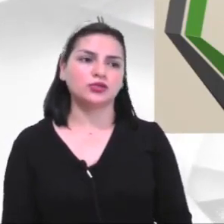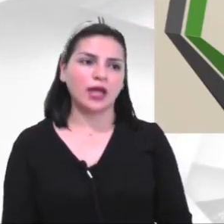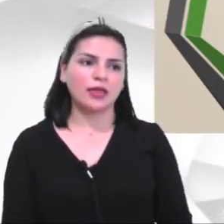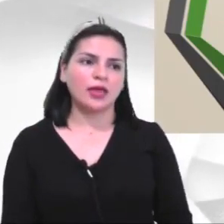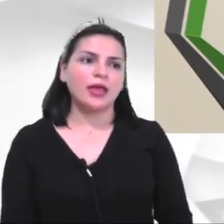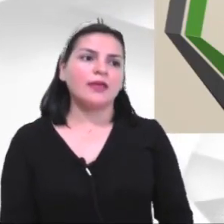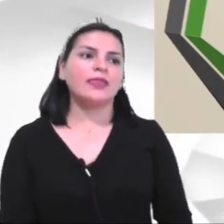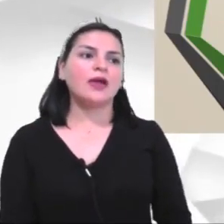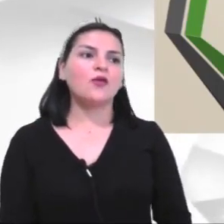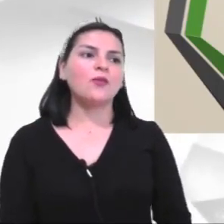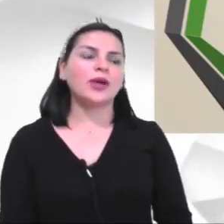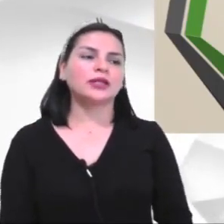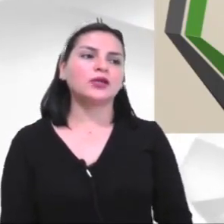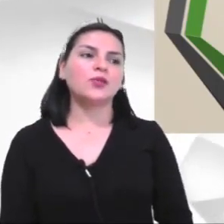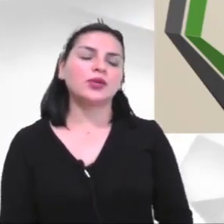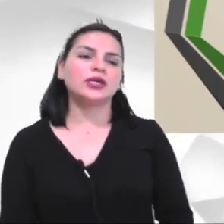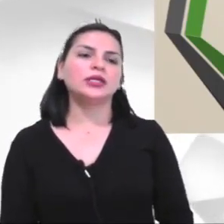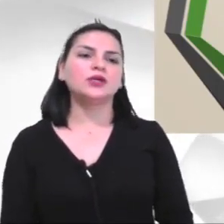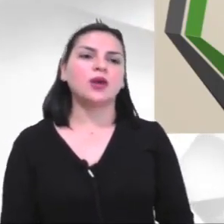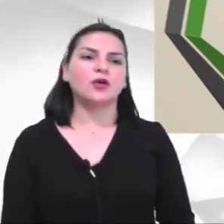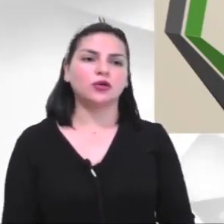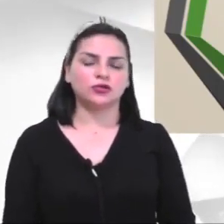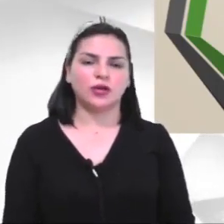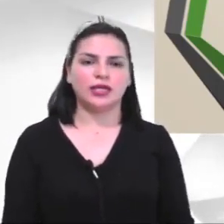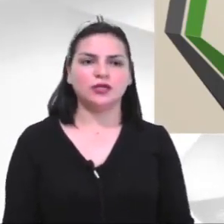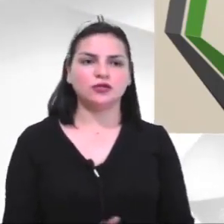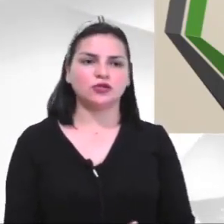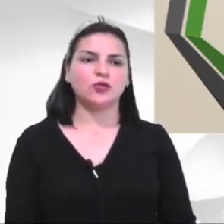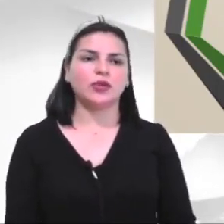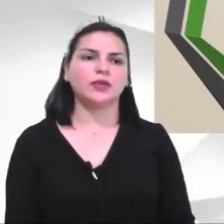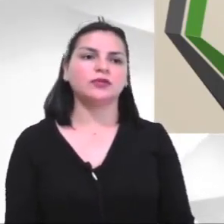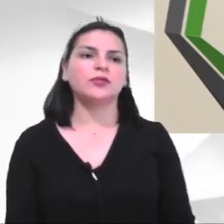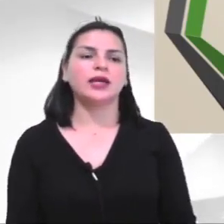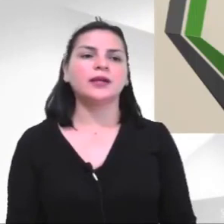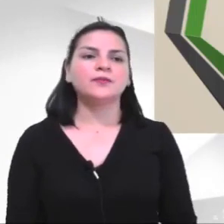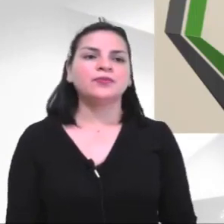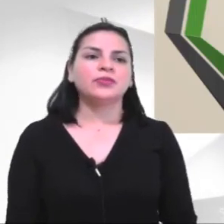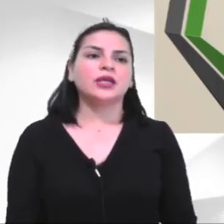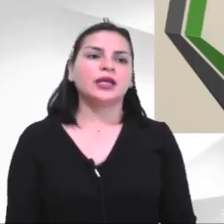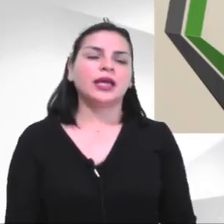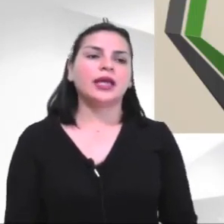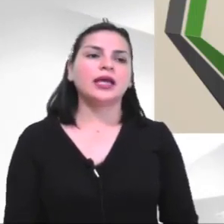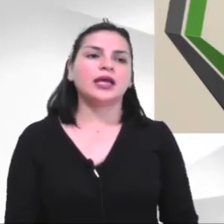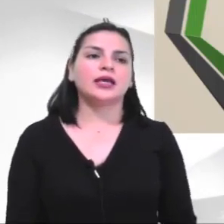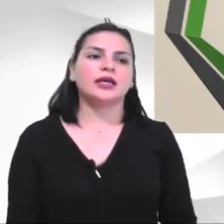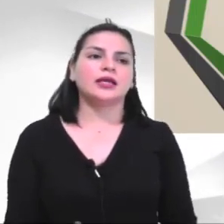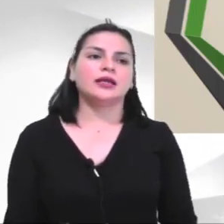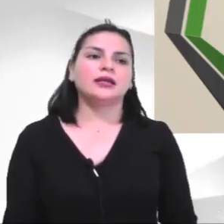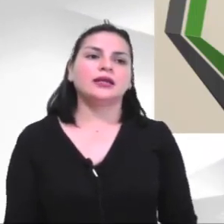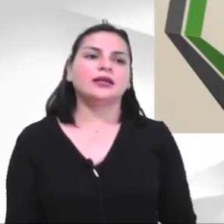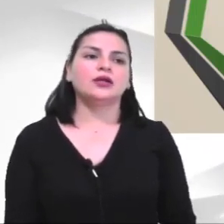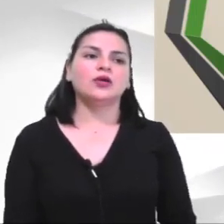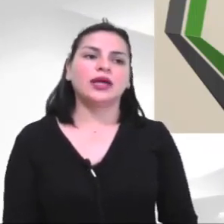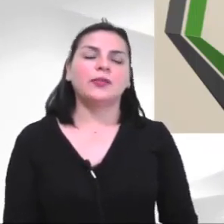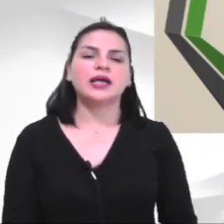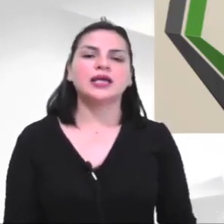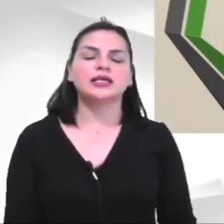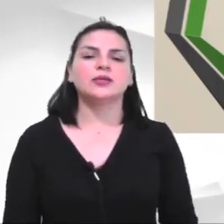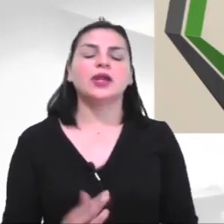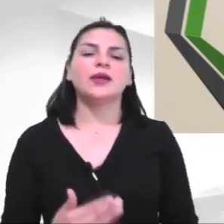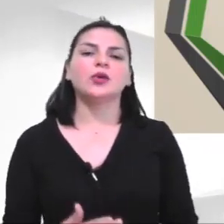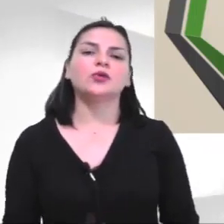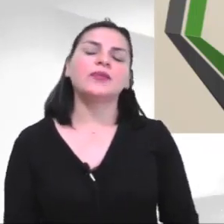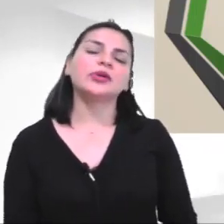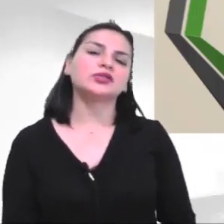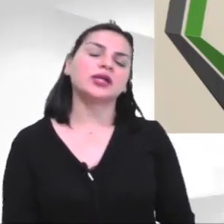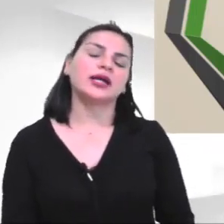la ciudad, de un partido político a otro. Aquí nosotros podemos ver que lo que pasa es